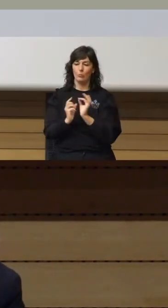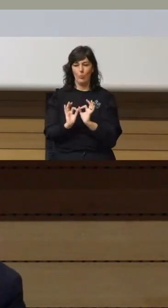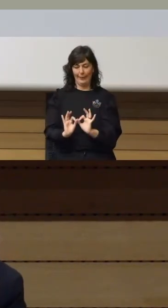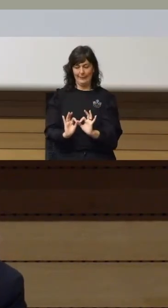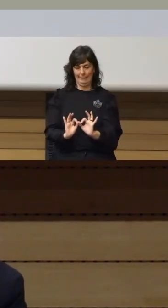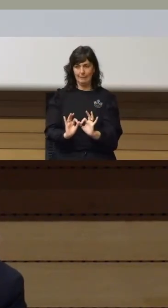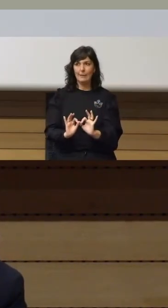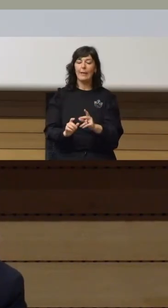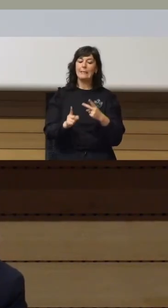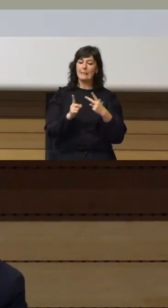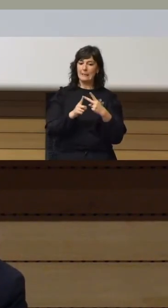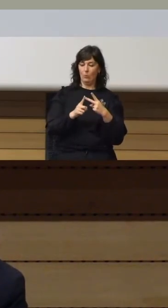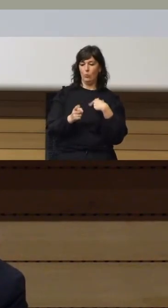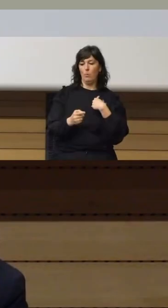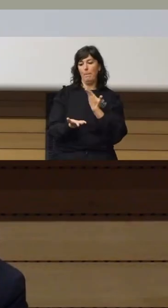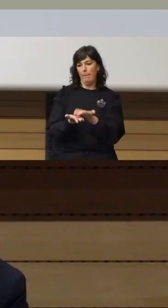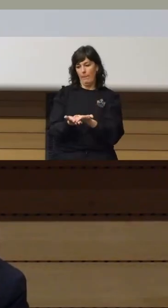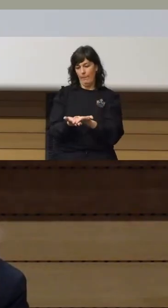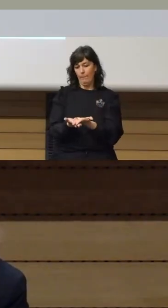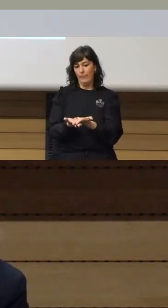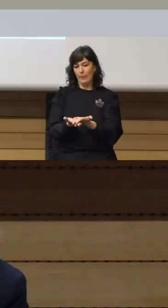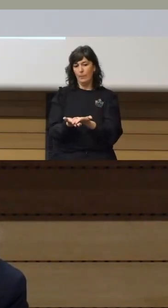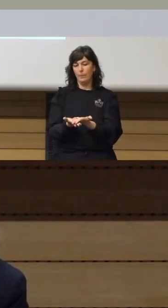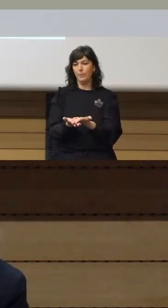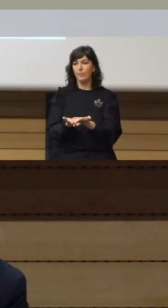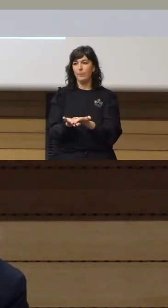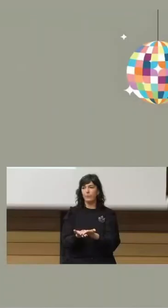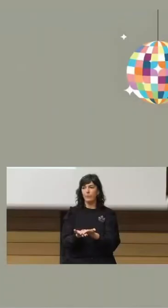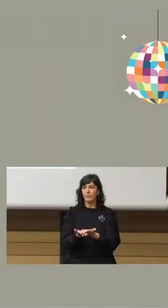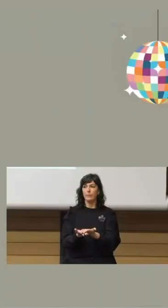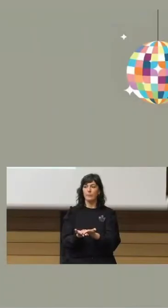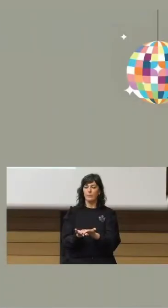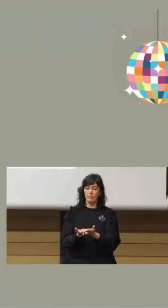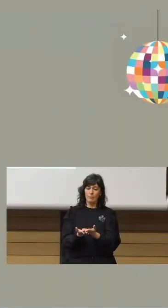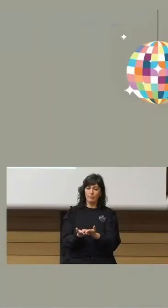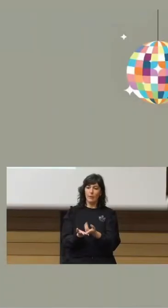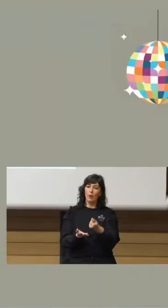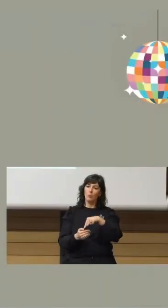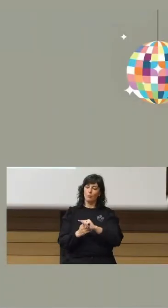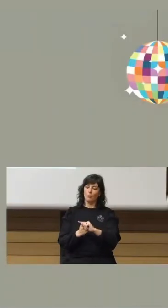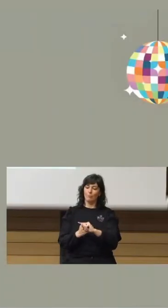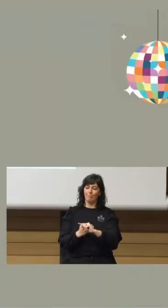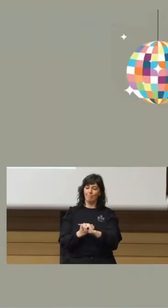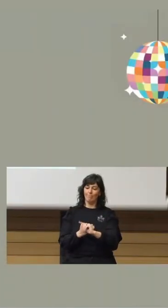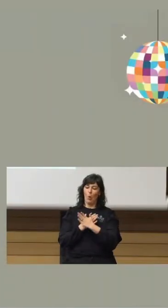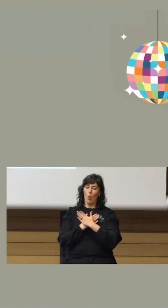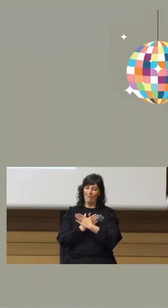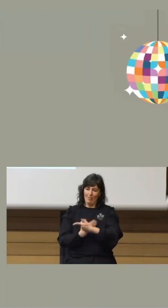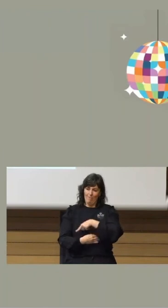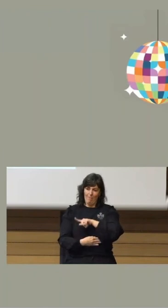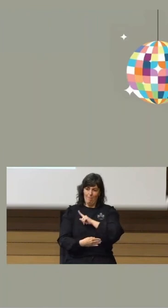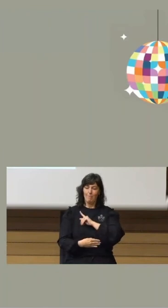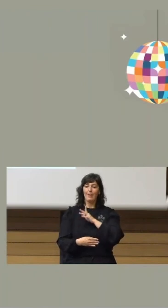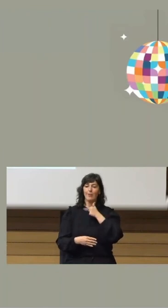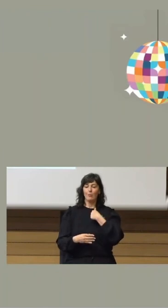Lo segundo que os voy a pedir es que confiéis en mí. Vamos a contextualizar. Y para contextualizar os voy a